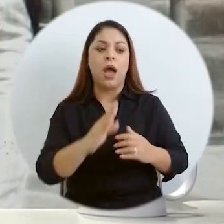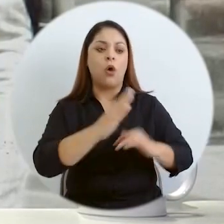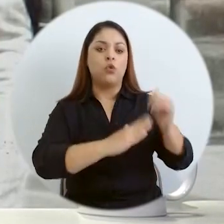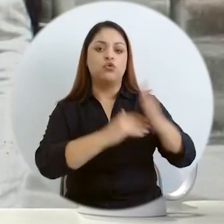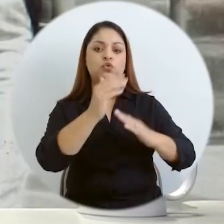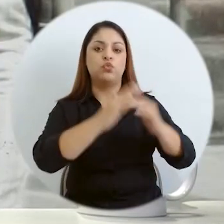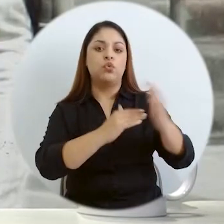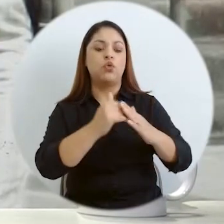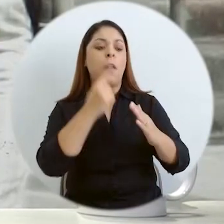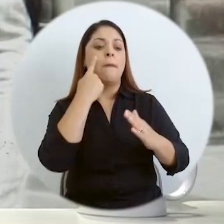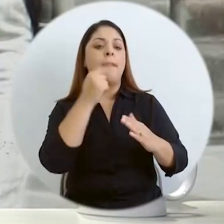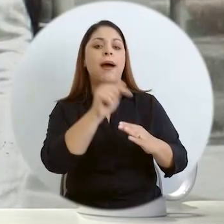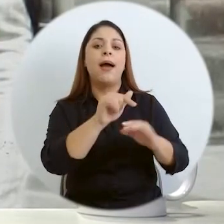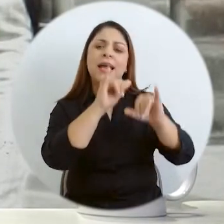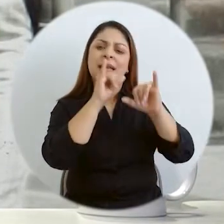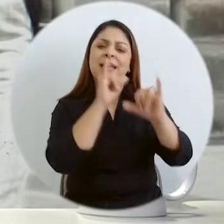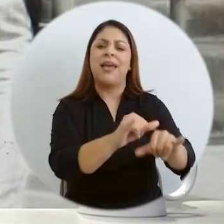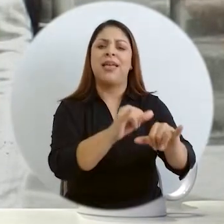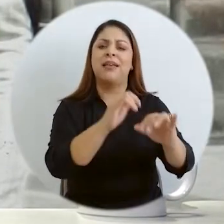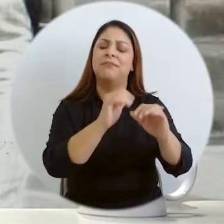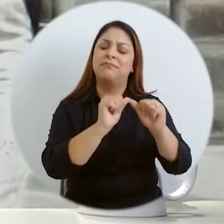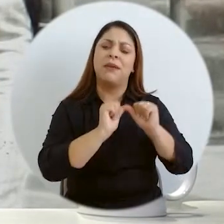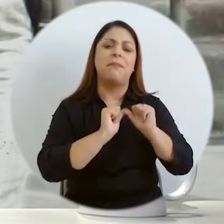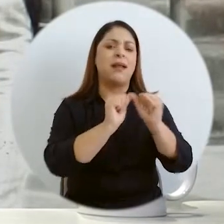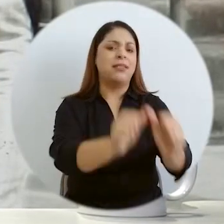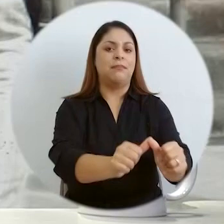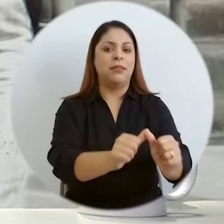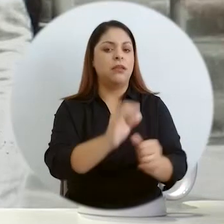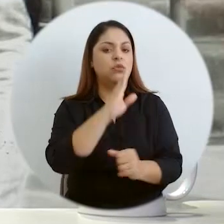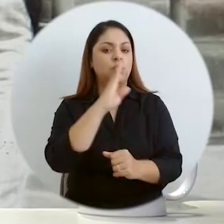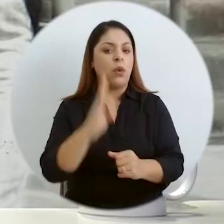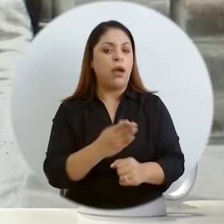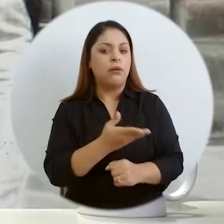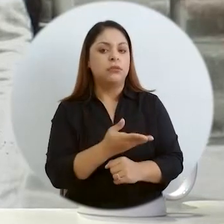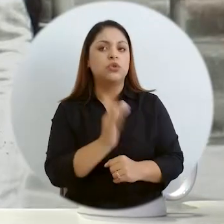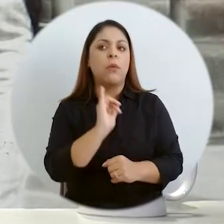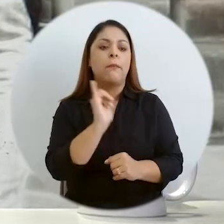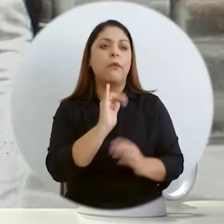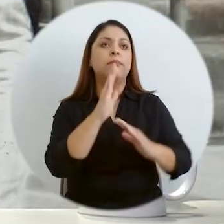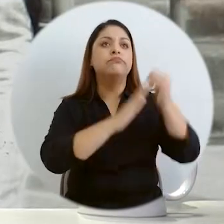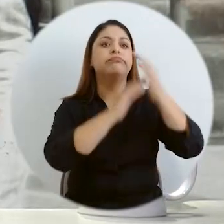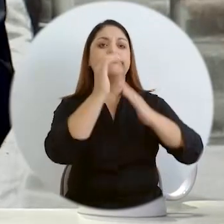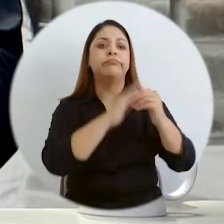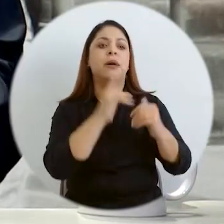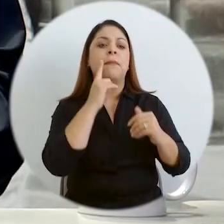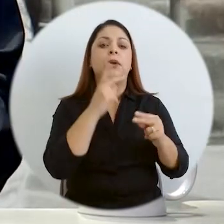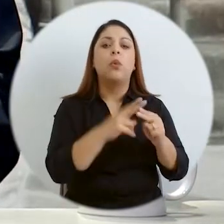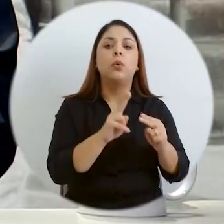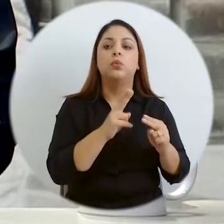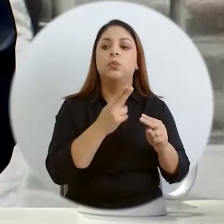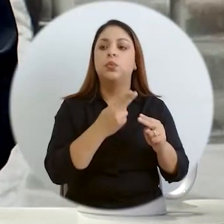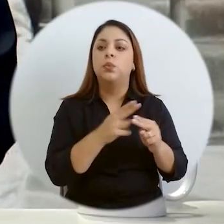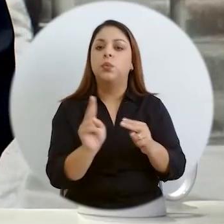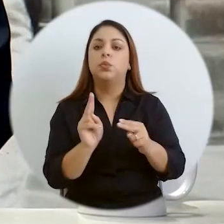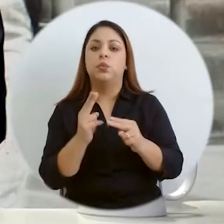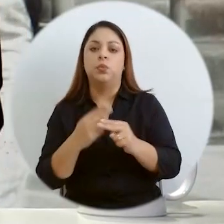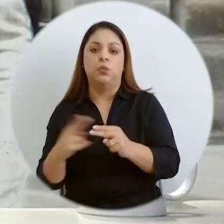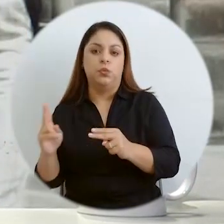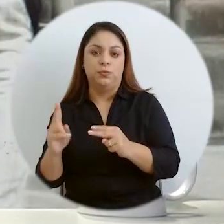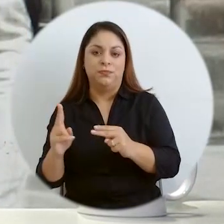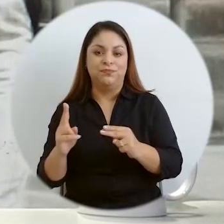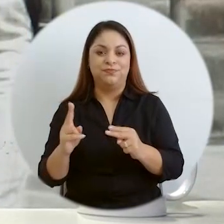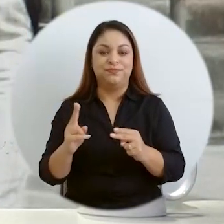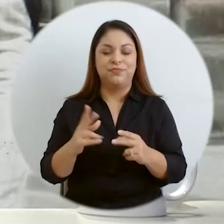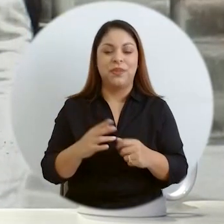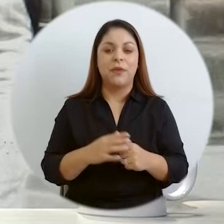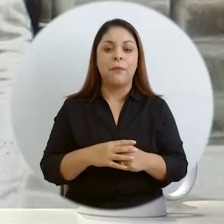sea, ¿qué porcentaje de las residencias han sido pensadas para una residencia permanente o una residencia temporal?